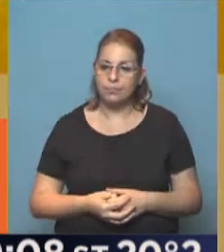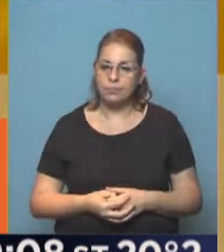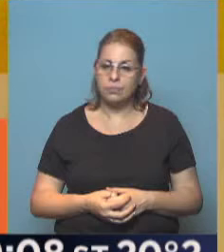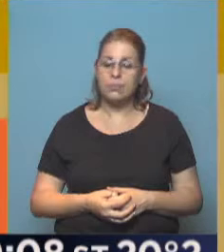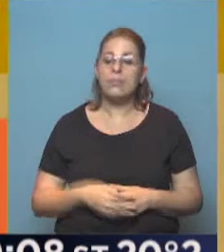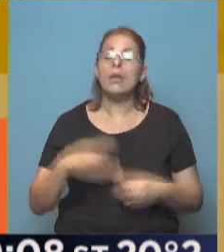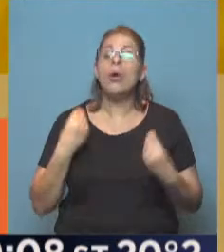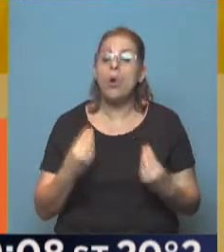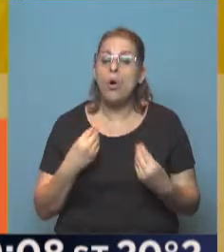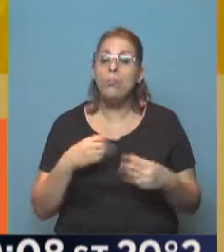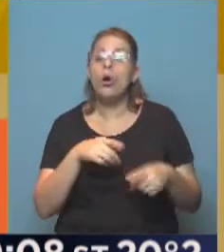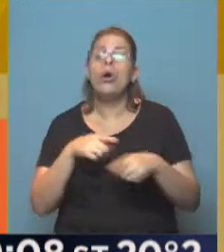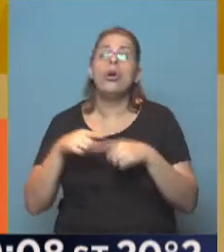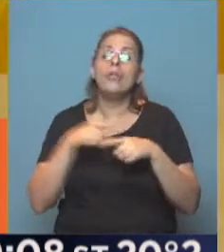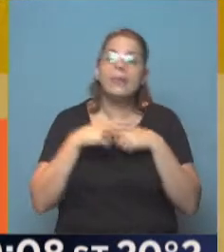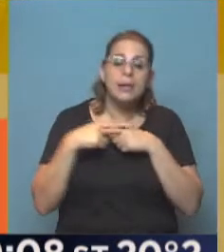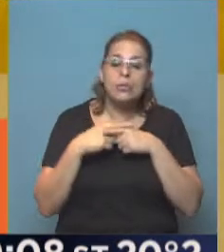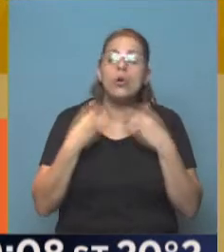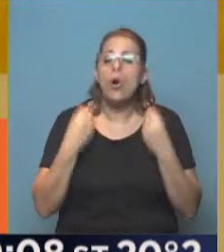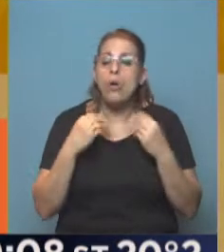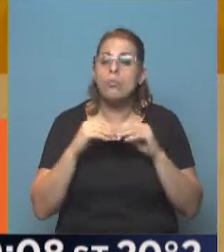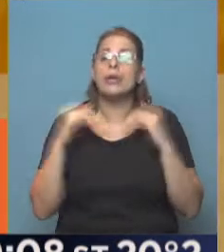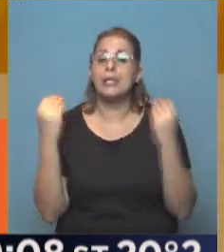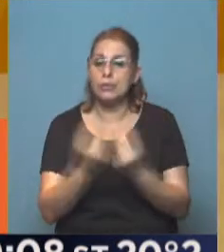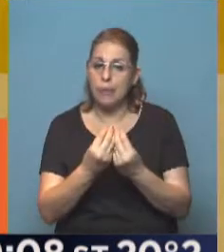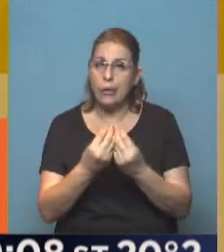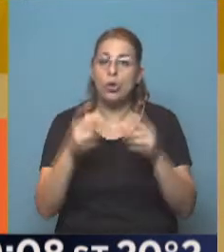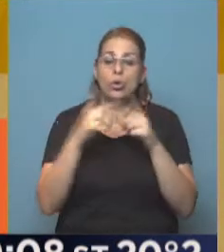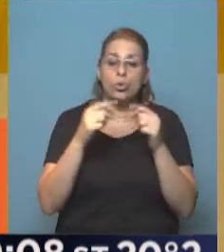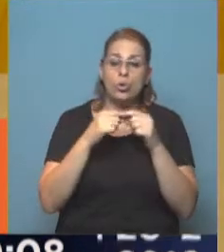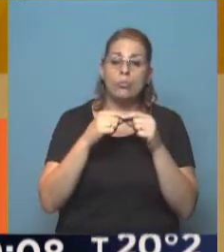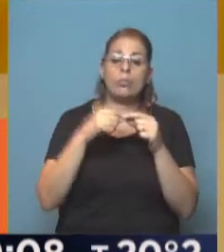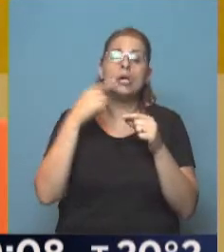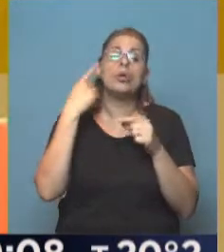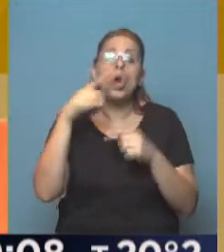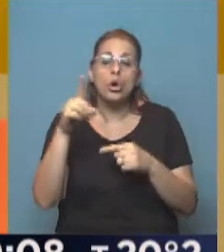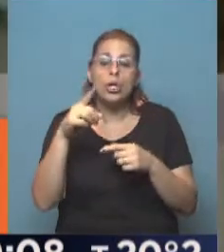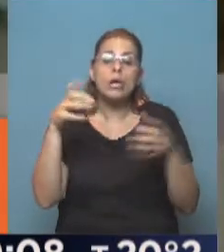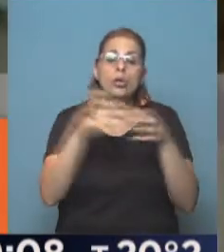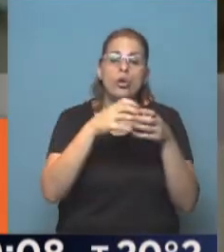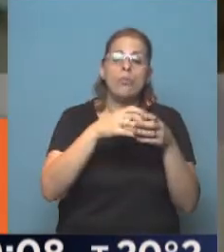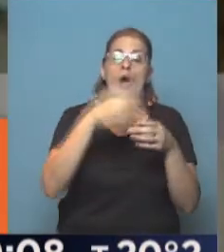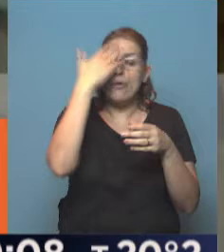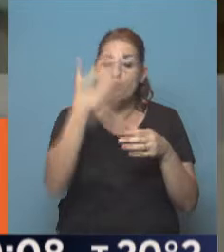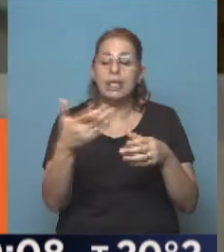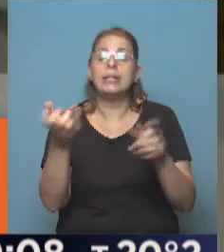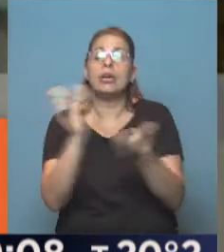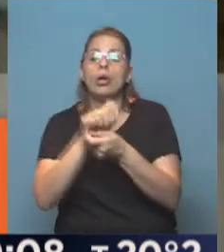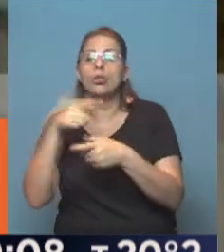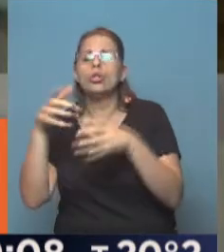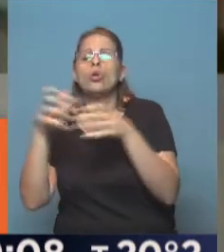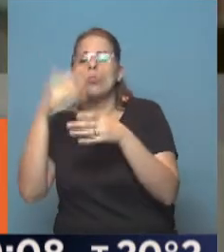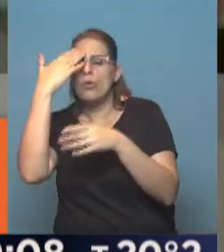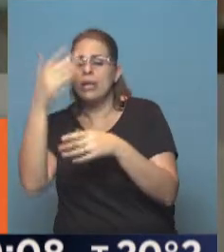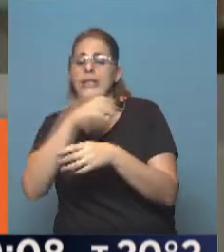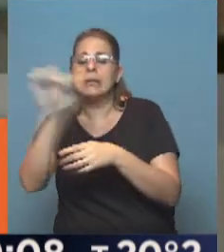Bueno, vamos a ver cómo sale la discusión en particular, los números que han logrado el Frente Renovador y el Frente para la Victoria en